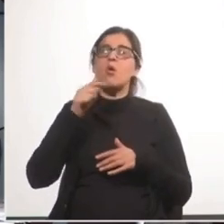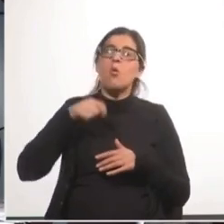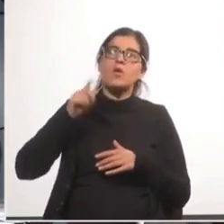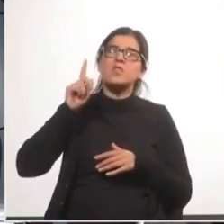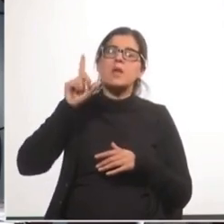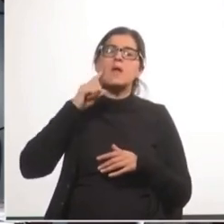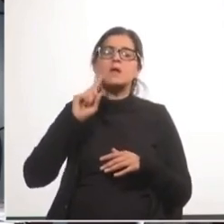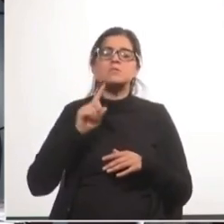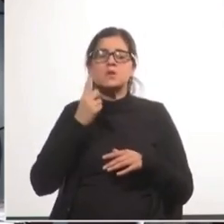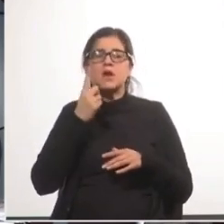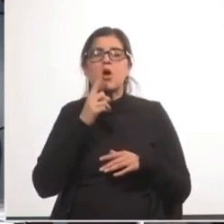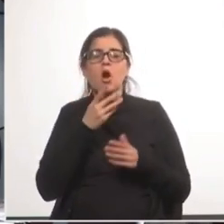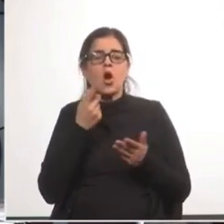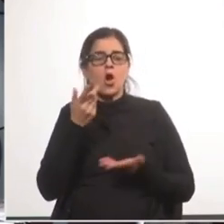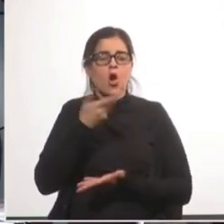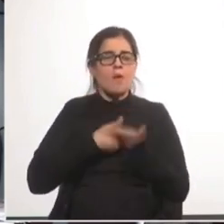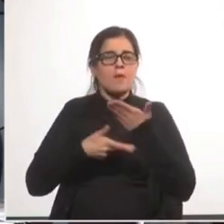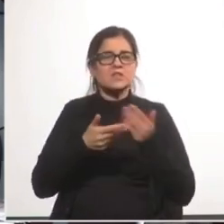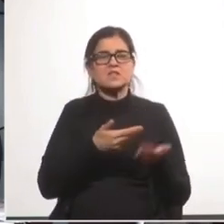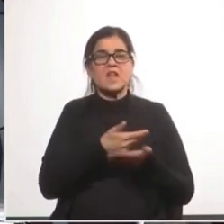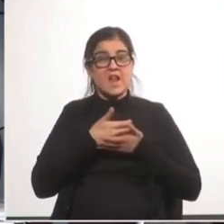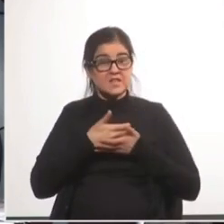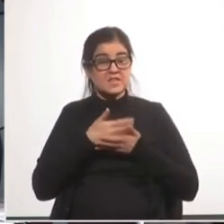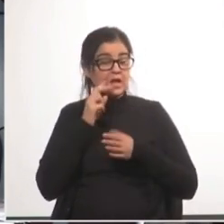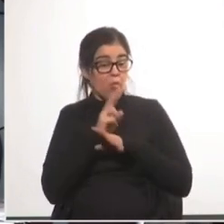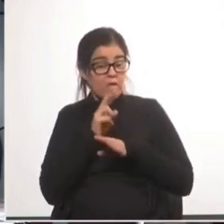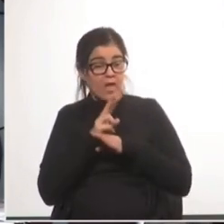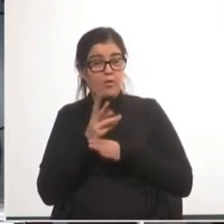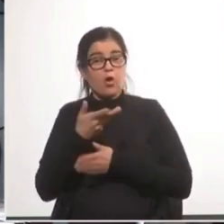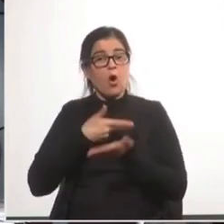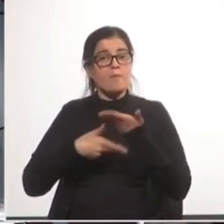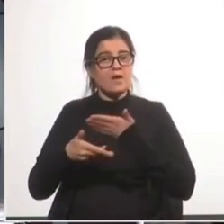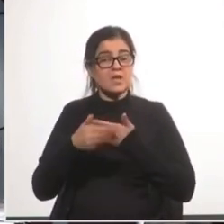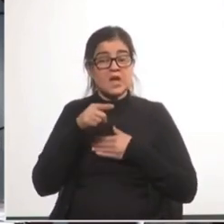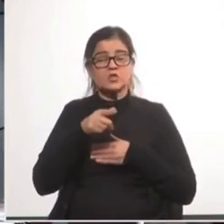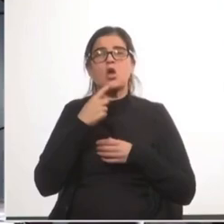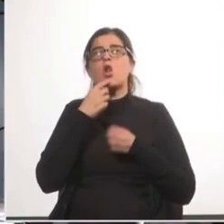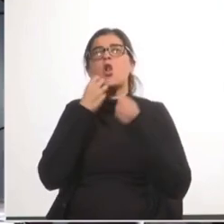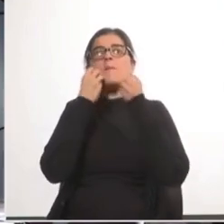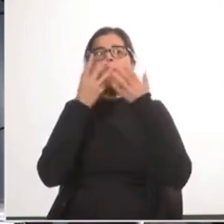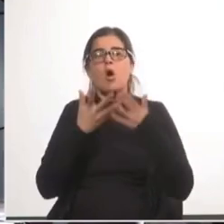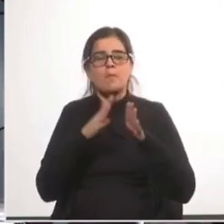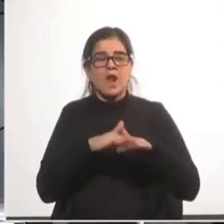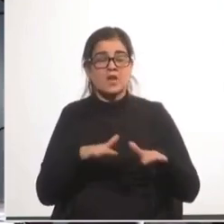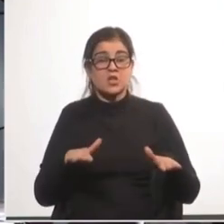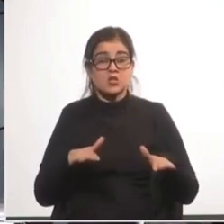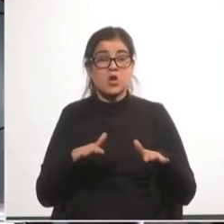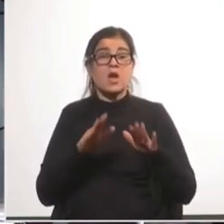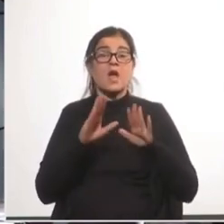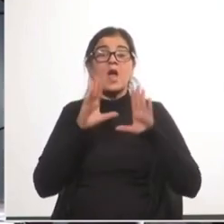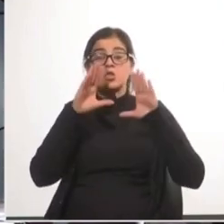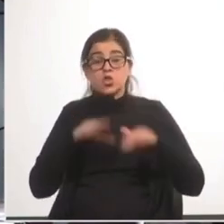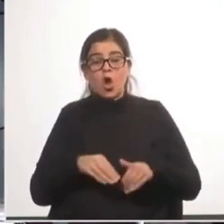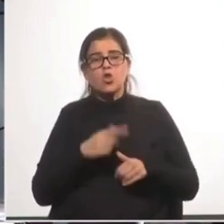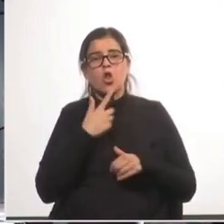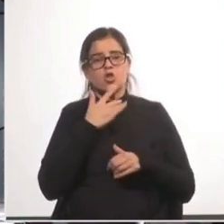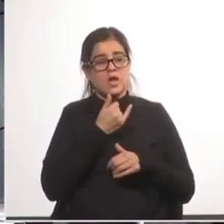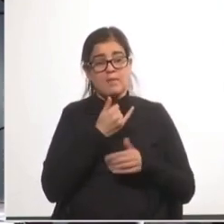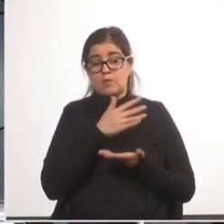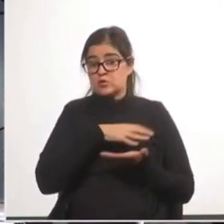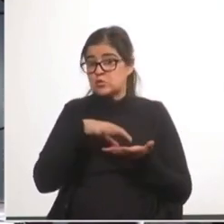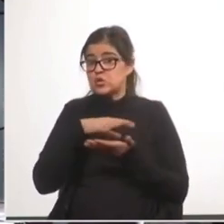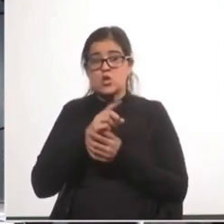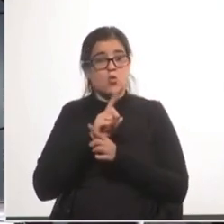debe privilegiar la tenencia compartida, como si la tenencia compartida fuera lo mejor para el niño en todos los casos. Y no